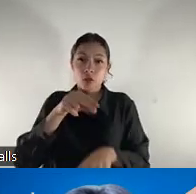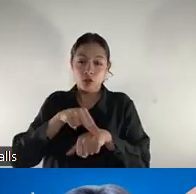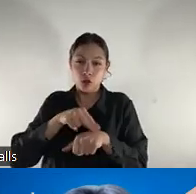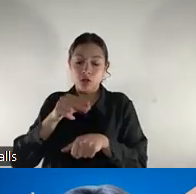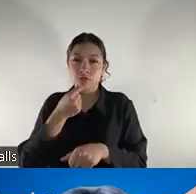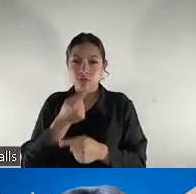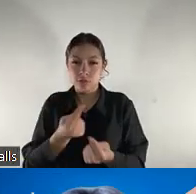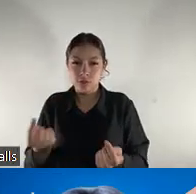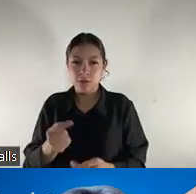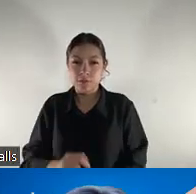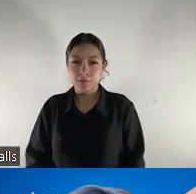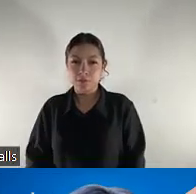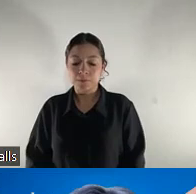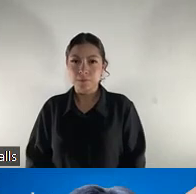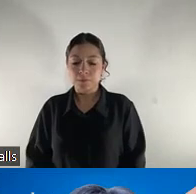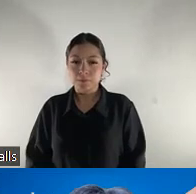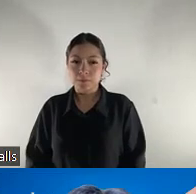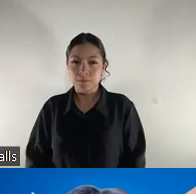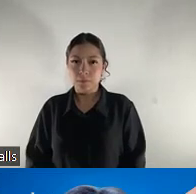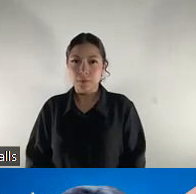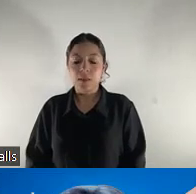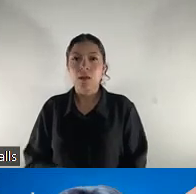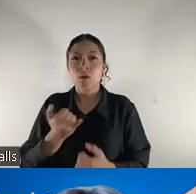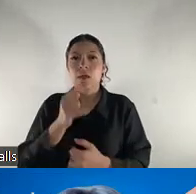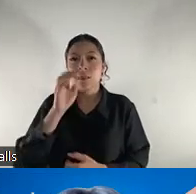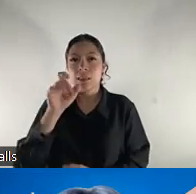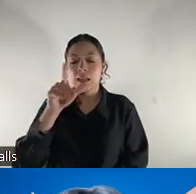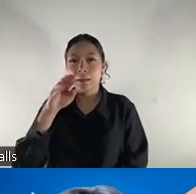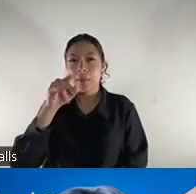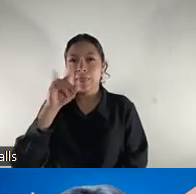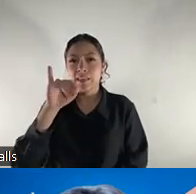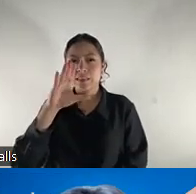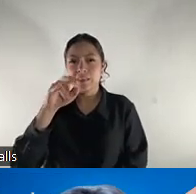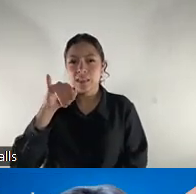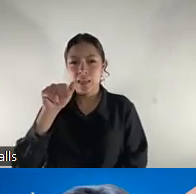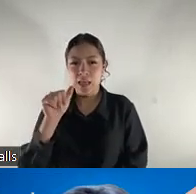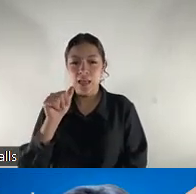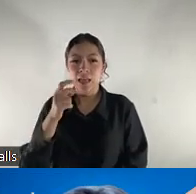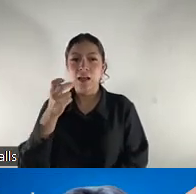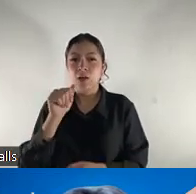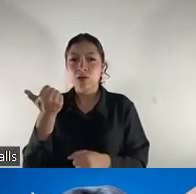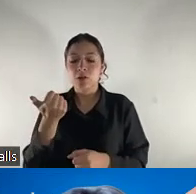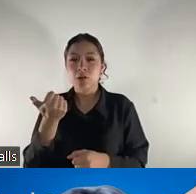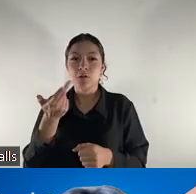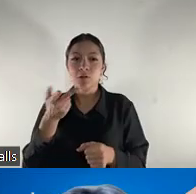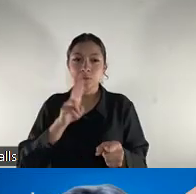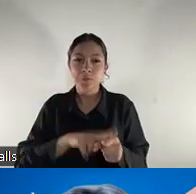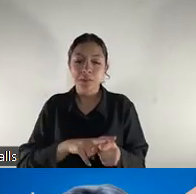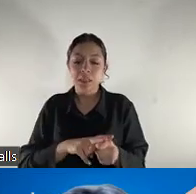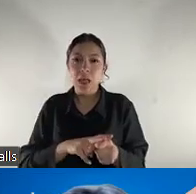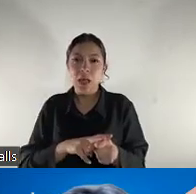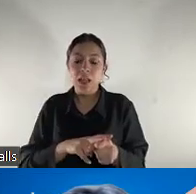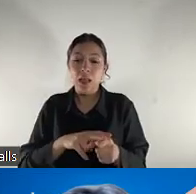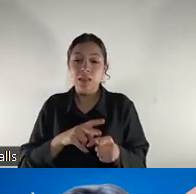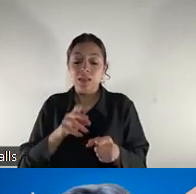servicio de genética es parte de los servicios de telemedicina y junto con otros hospitales adscritos también